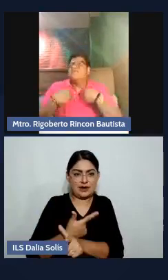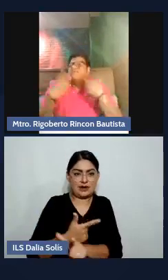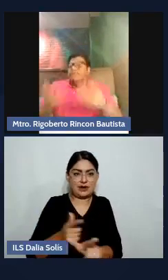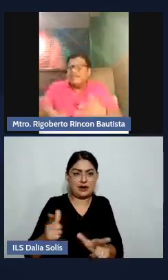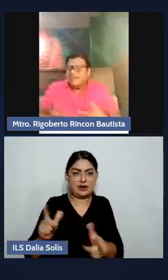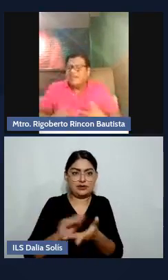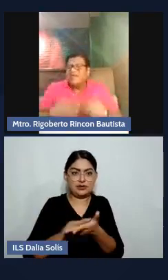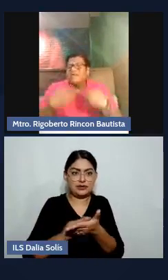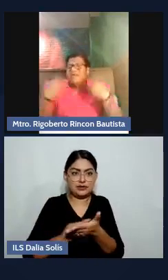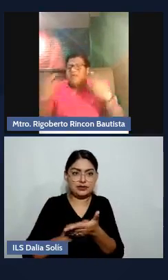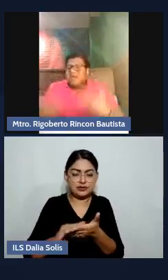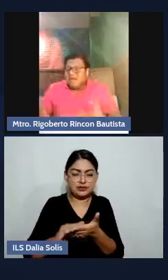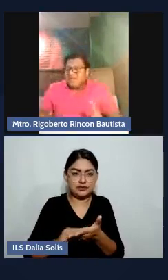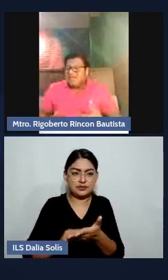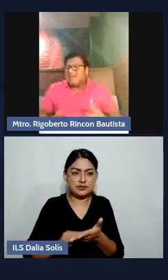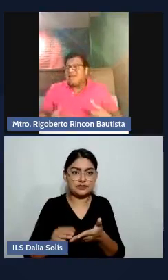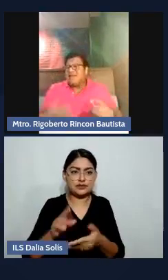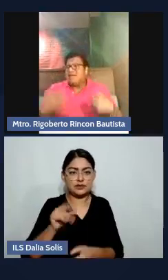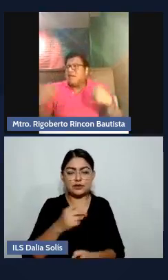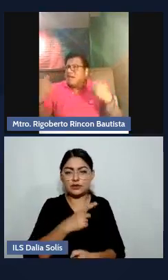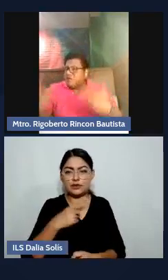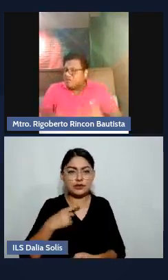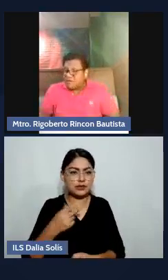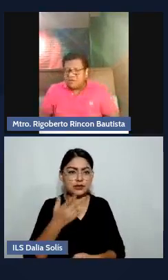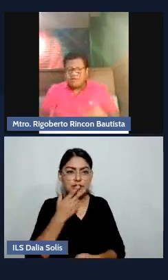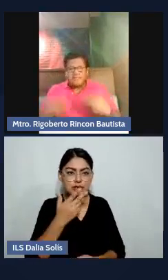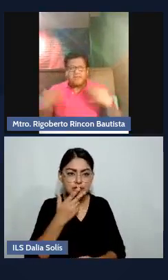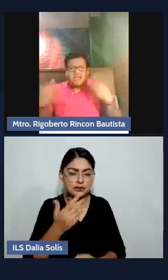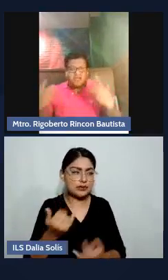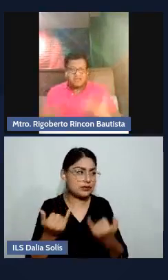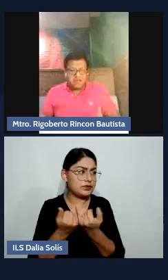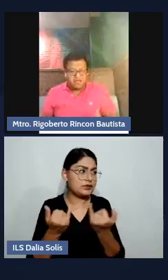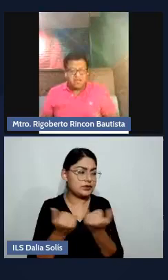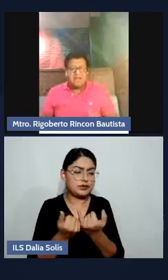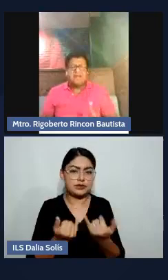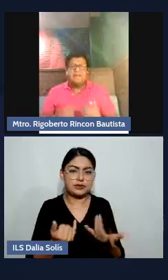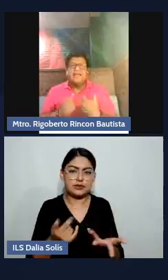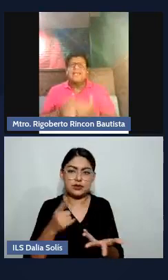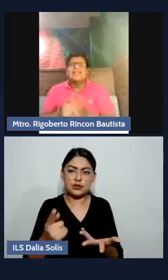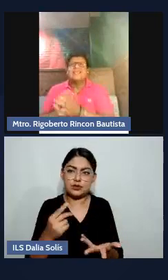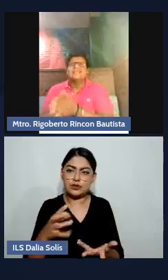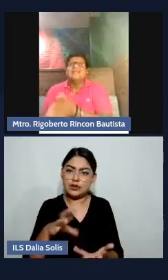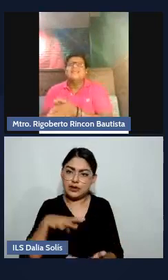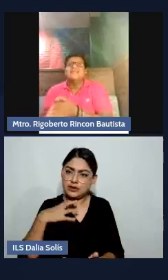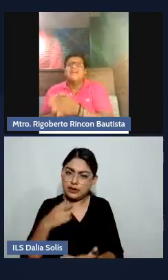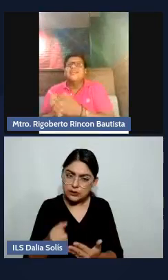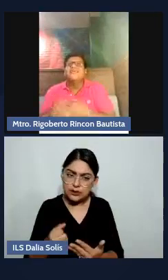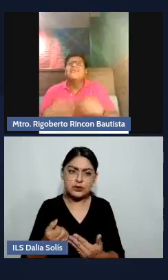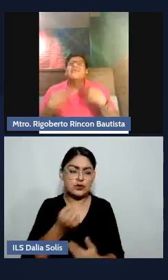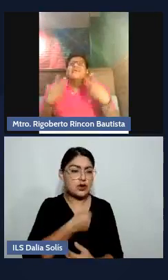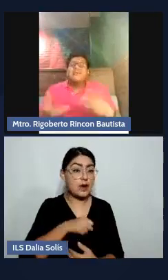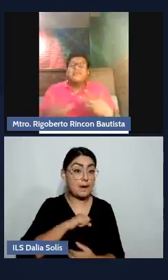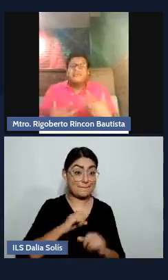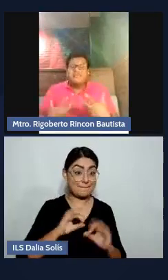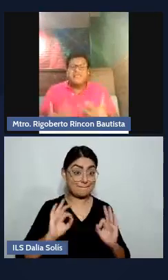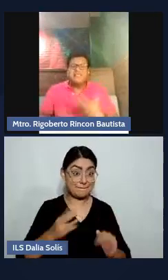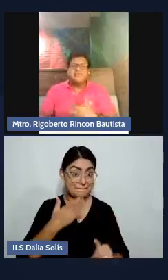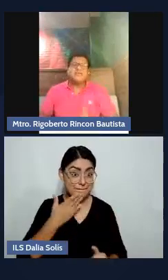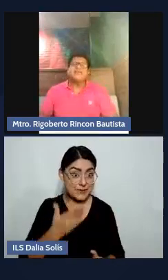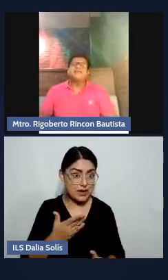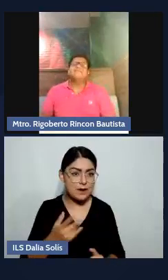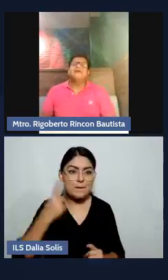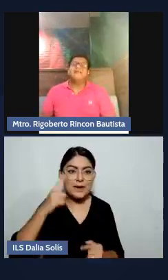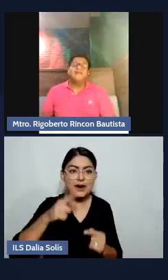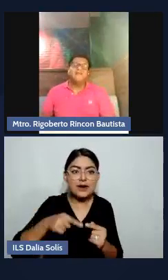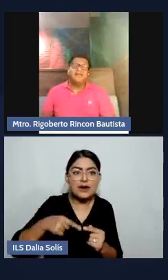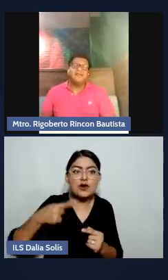depuración, encontrar otra vez tu lado saludable para que en el siguiente año ya estés listo para ser padre o madre